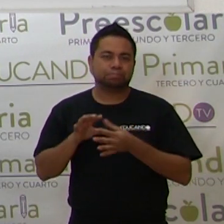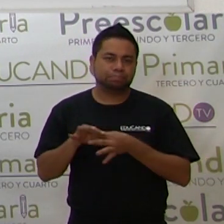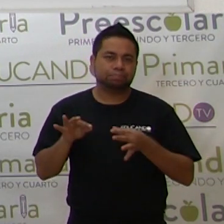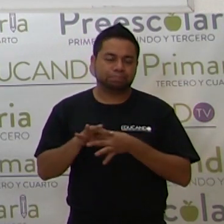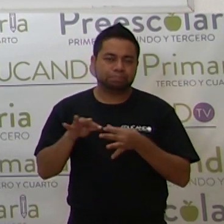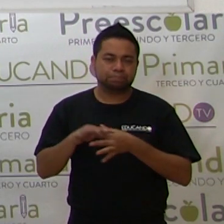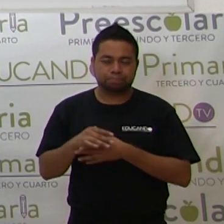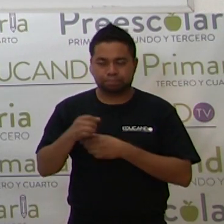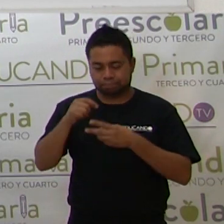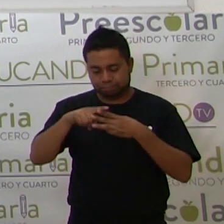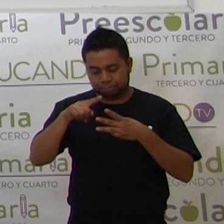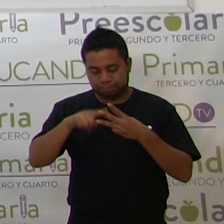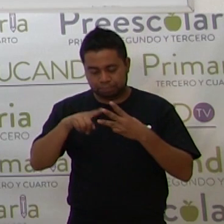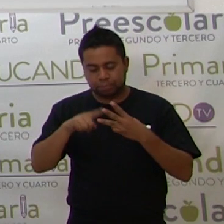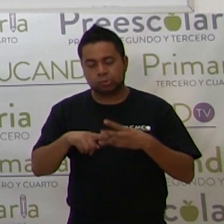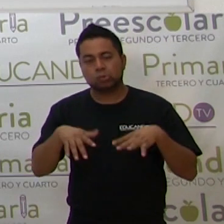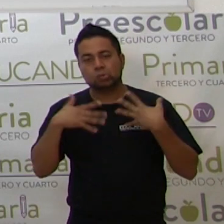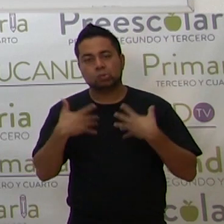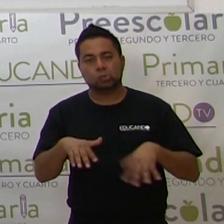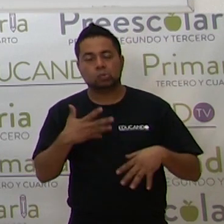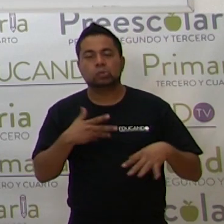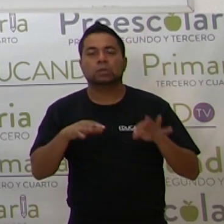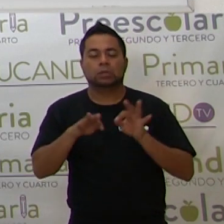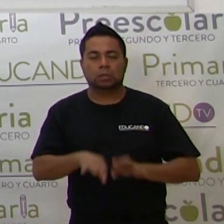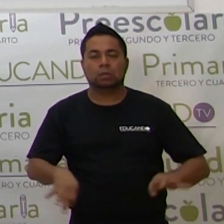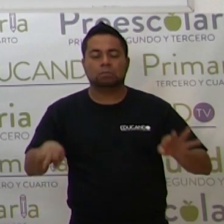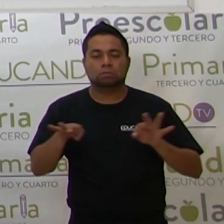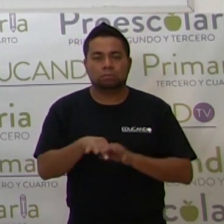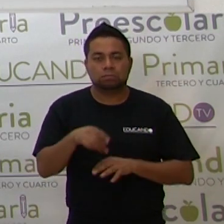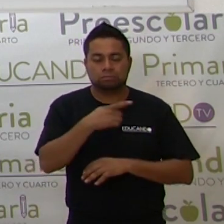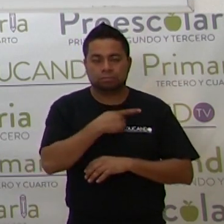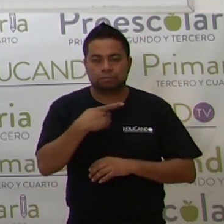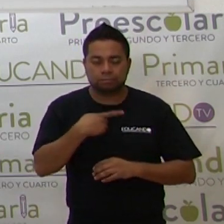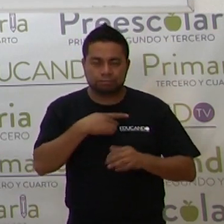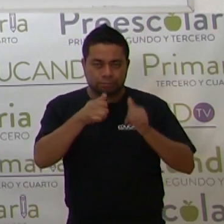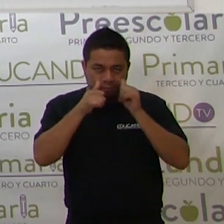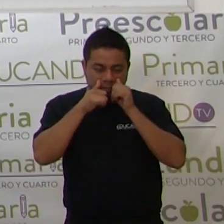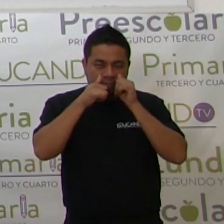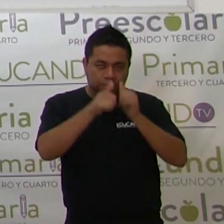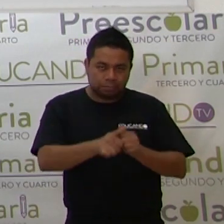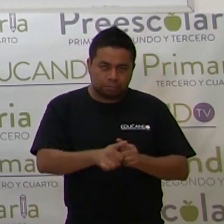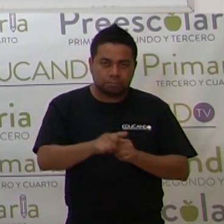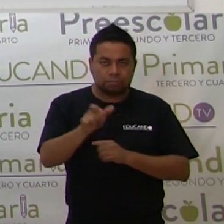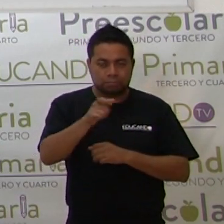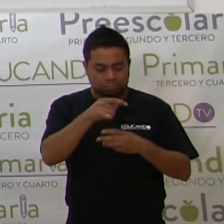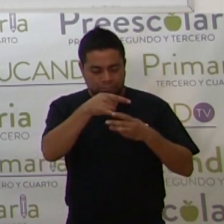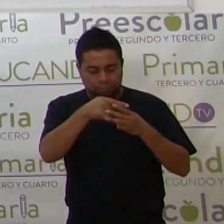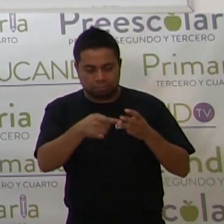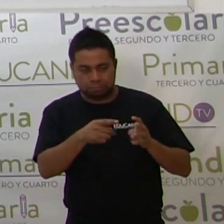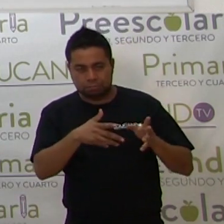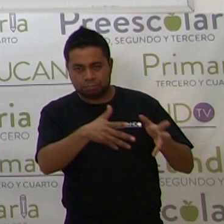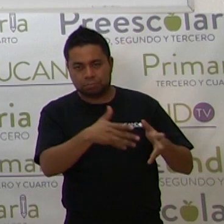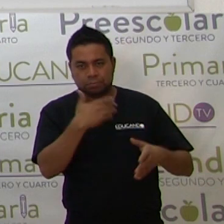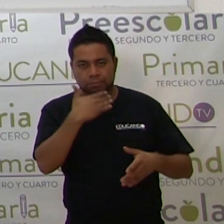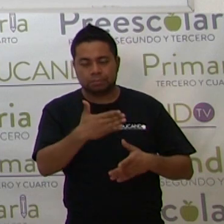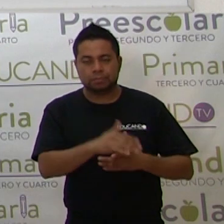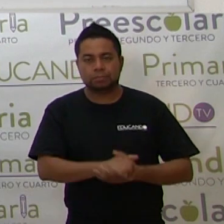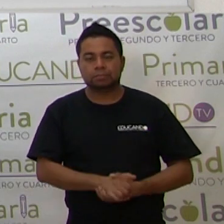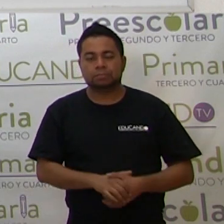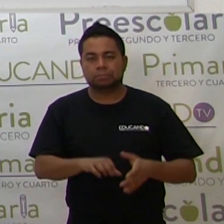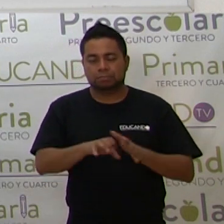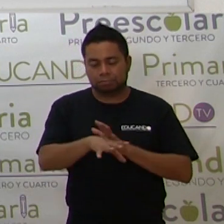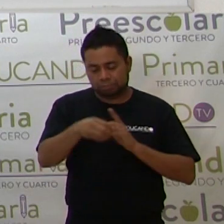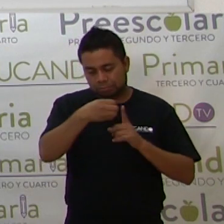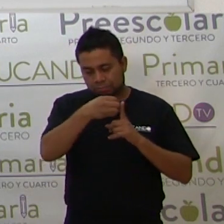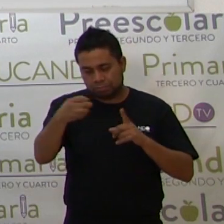Estos son 3 puntos importantes que tenemos que tomar en cuenta en esta parte, ¿bien? El orden